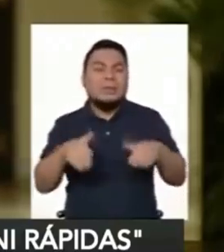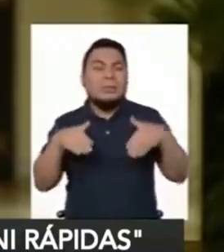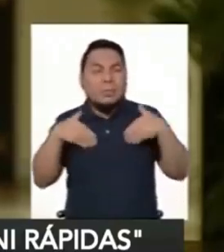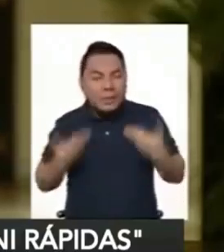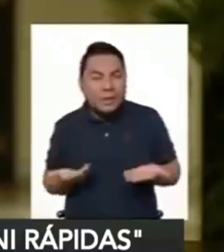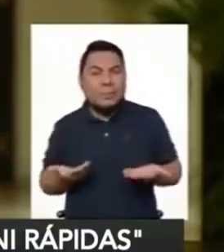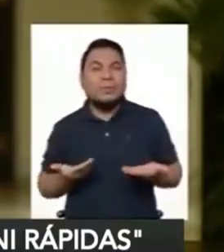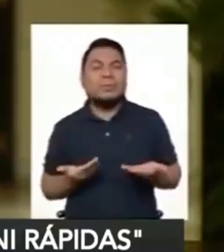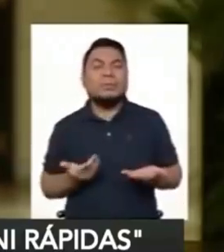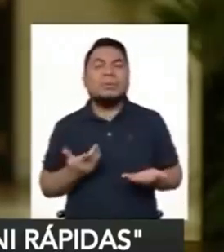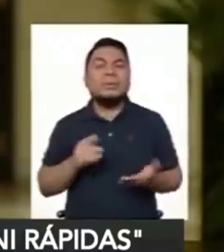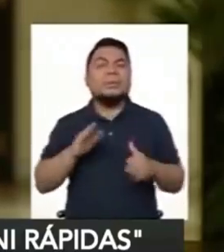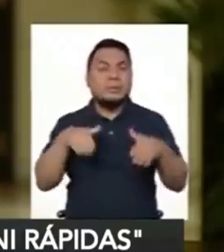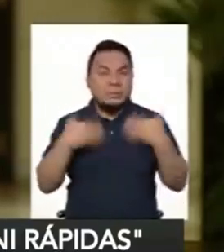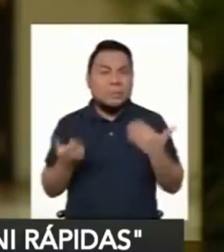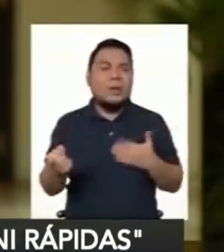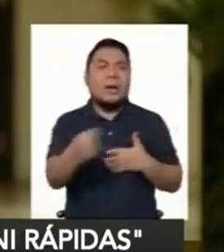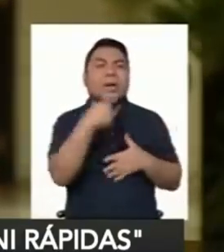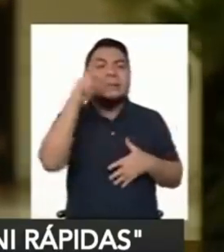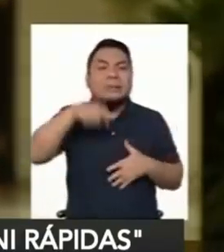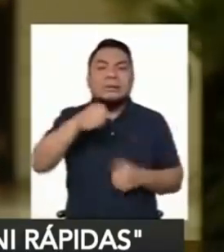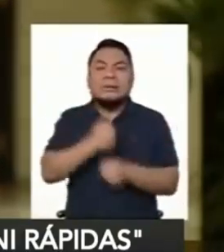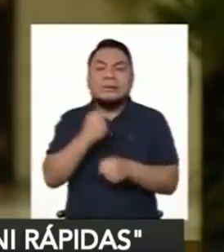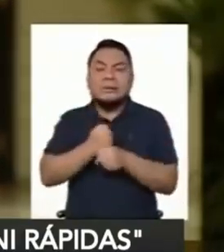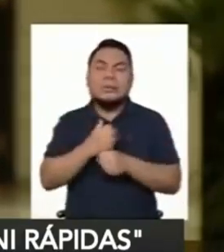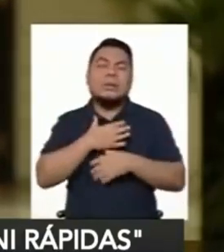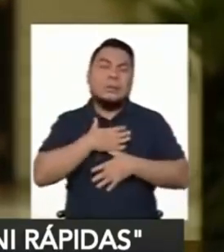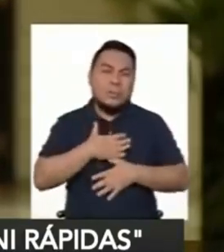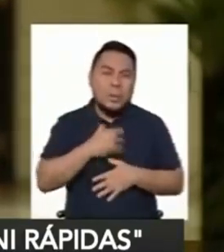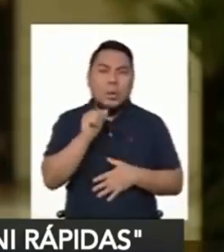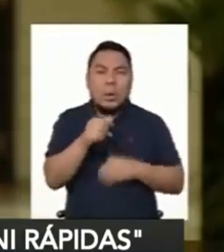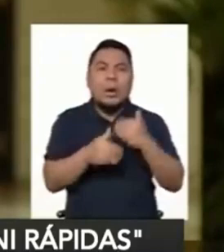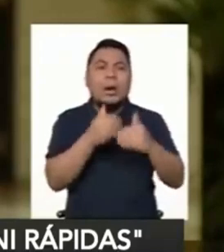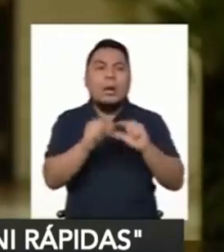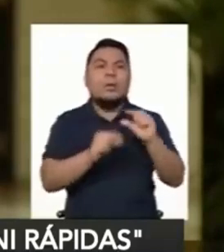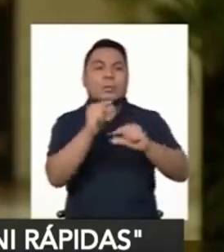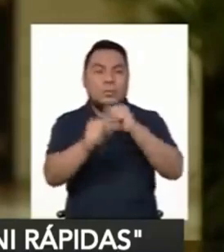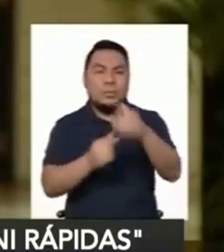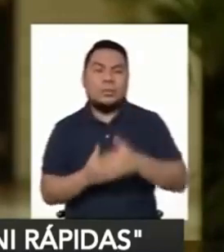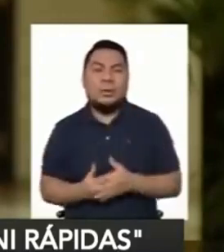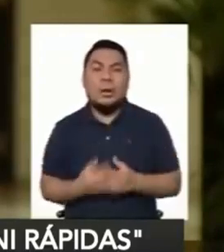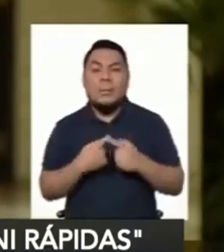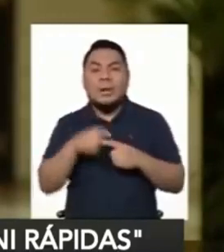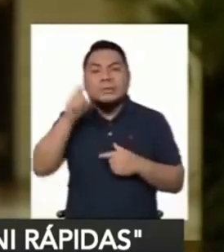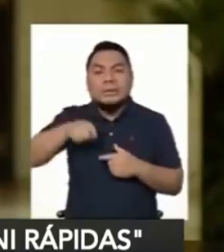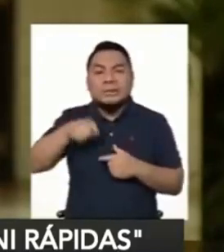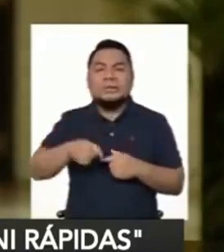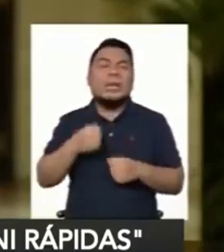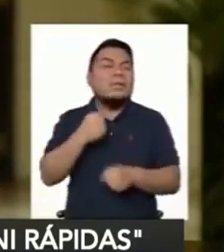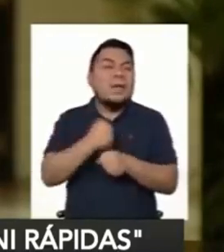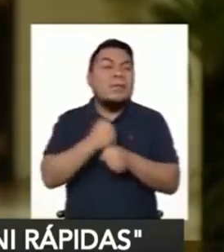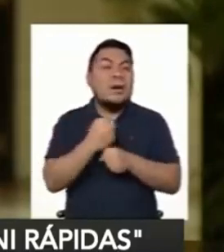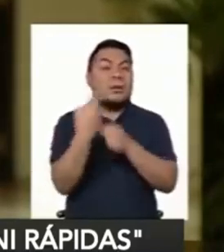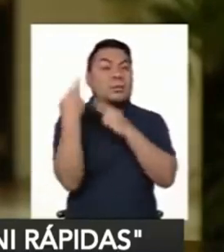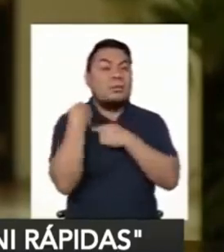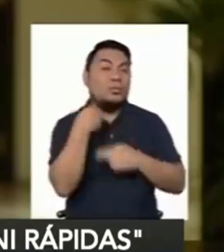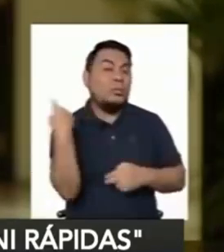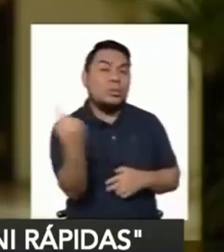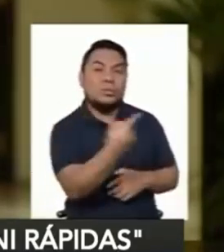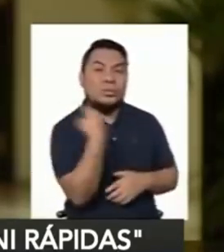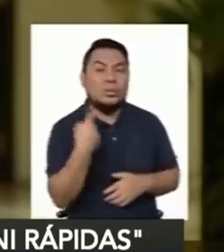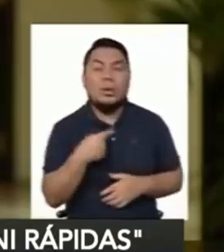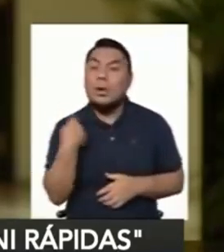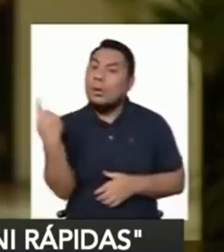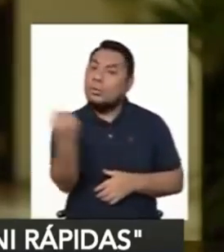pueda soportar y atender las necesidades del 100%. Pero ahora como estamos, se requiere un esfuerzo de todos. Y el esfuerzo es de